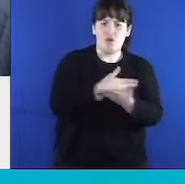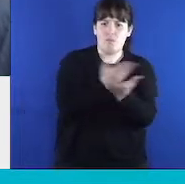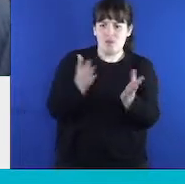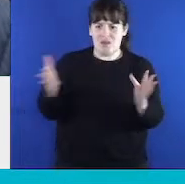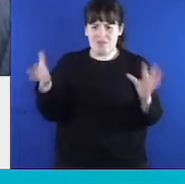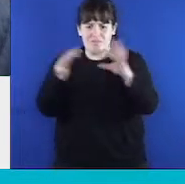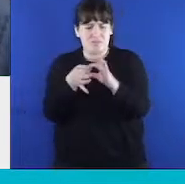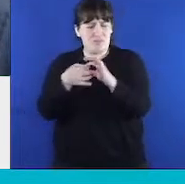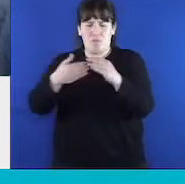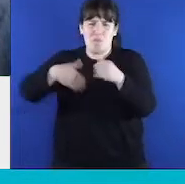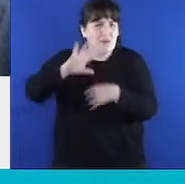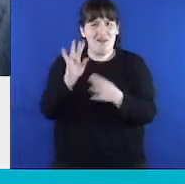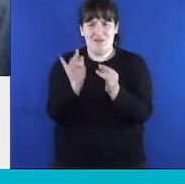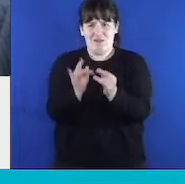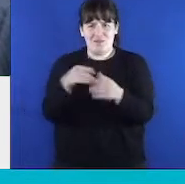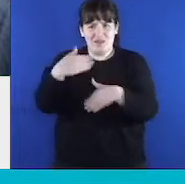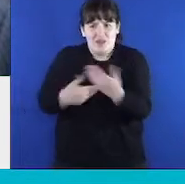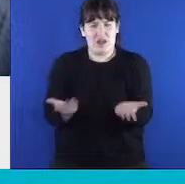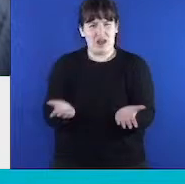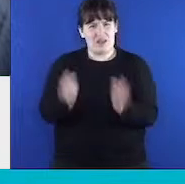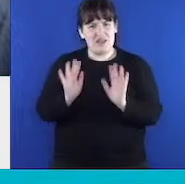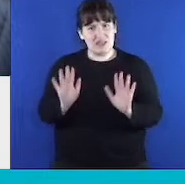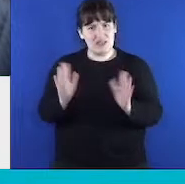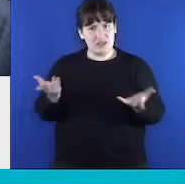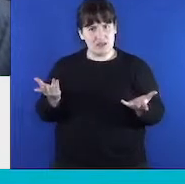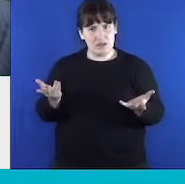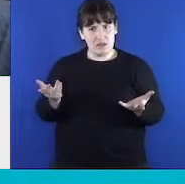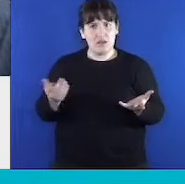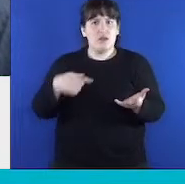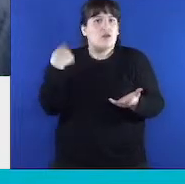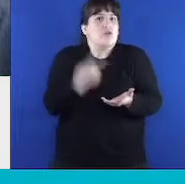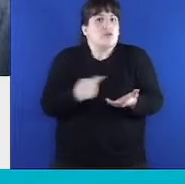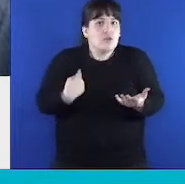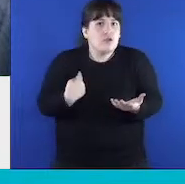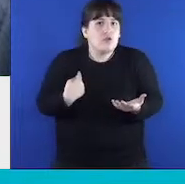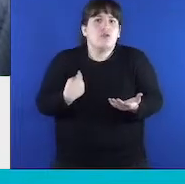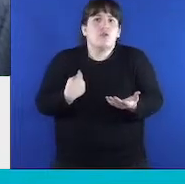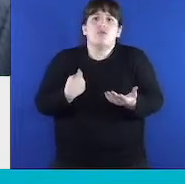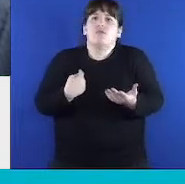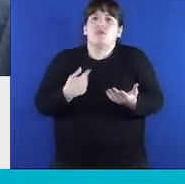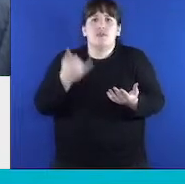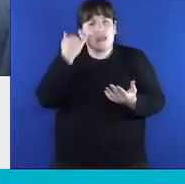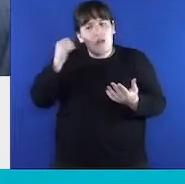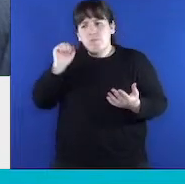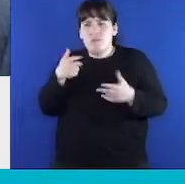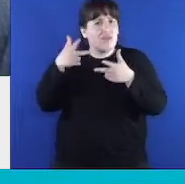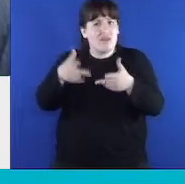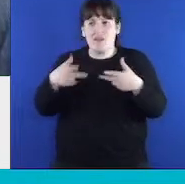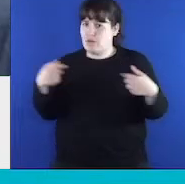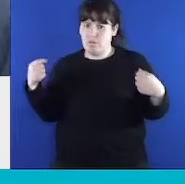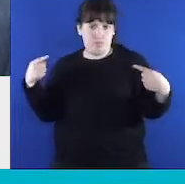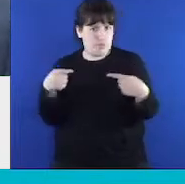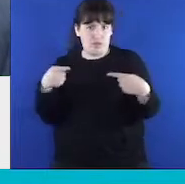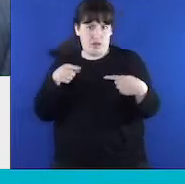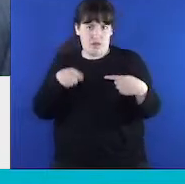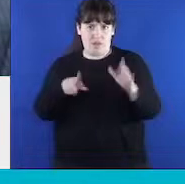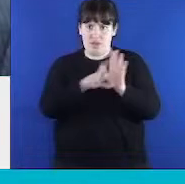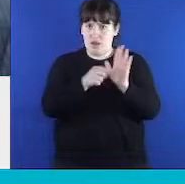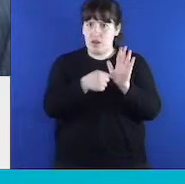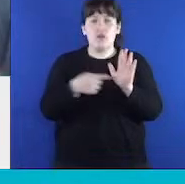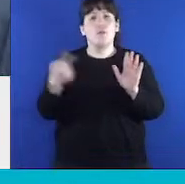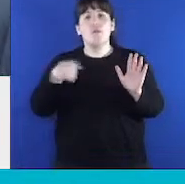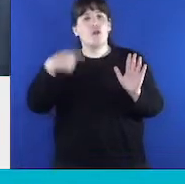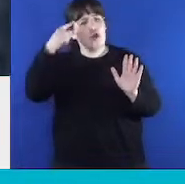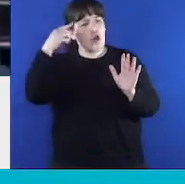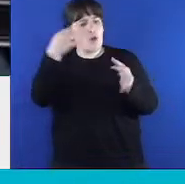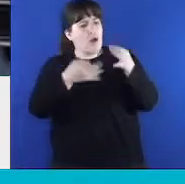Por esos motivos nosotros ya dijimos que no la vamos a acompañar. Pero no es porque no analizamos la ley, la analizamos la ley.